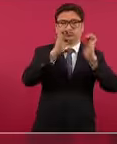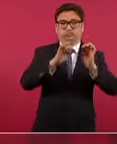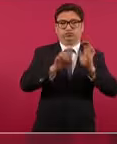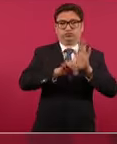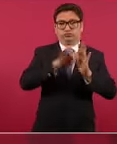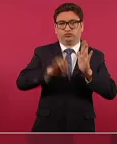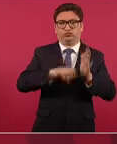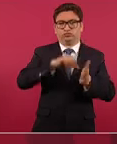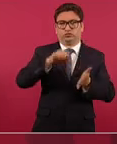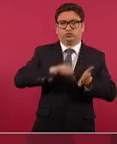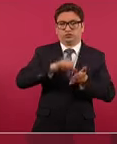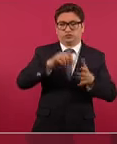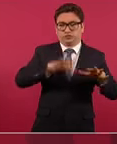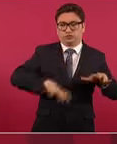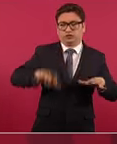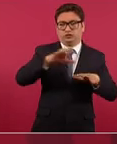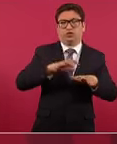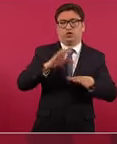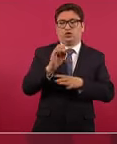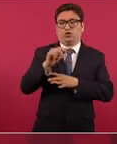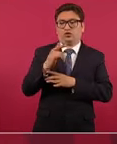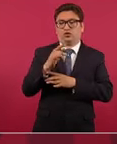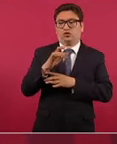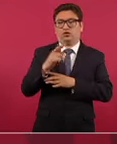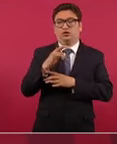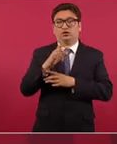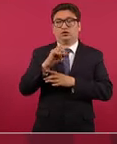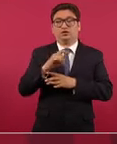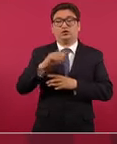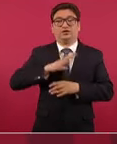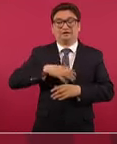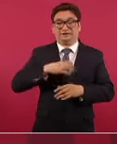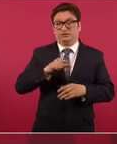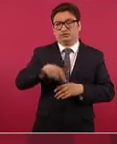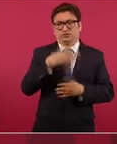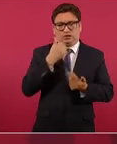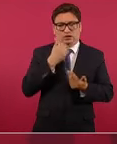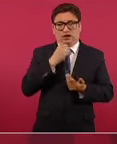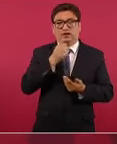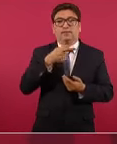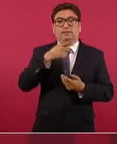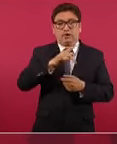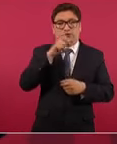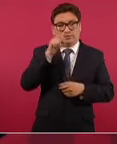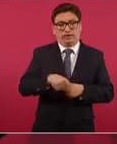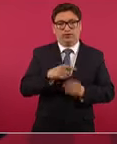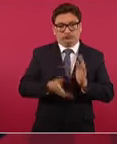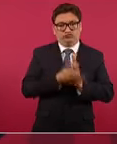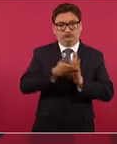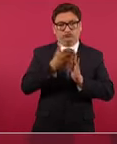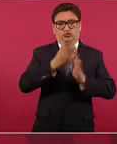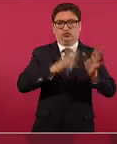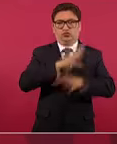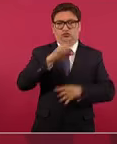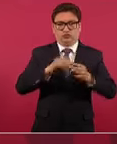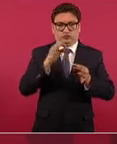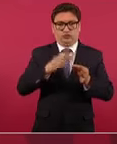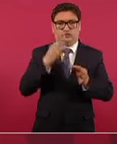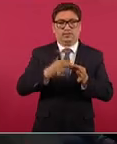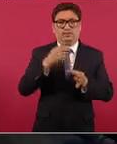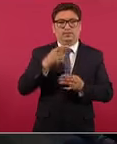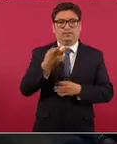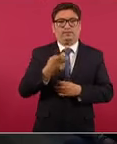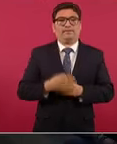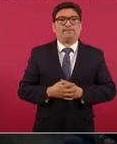oncológico que no era un centro oncológico no era nada en realidad para poderlo hacer todo en esa parte baja y en el caso de